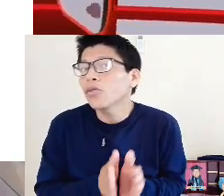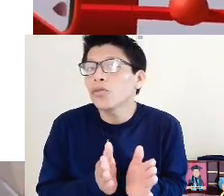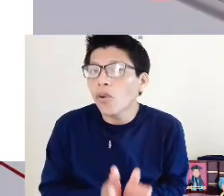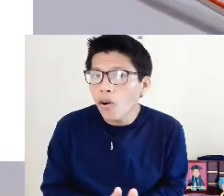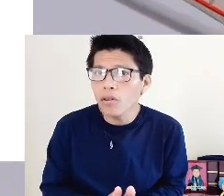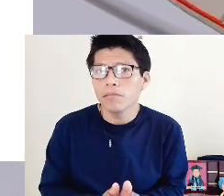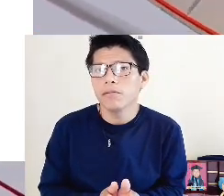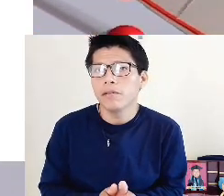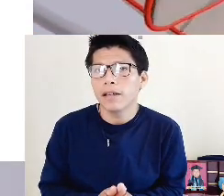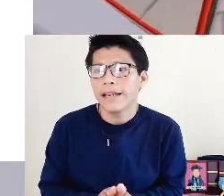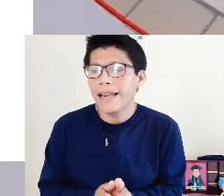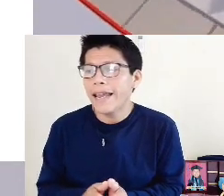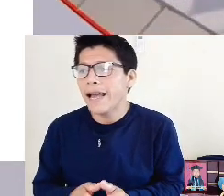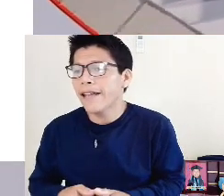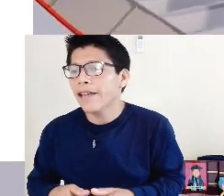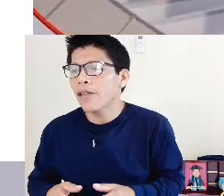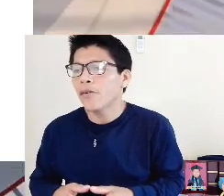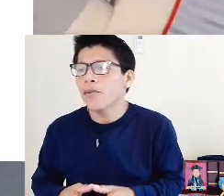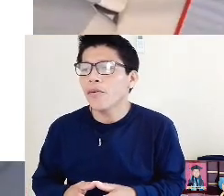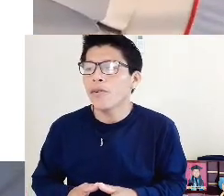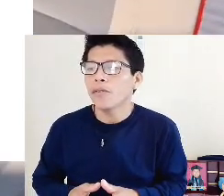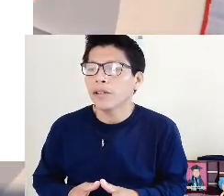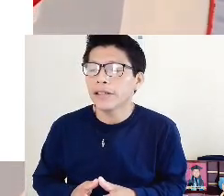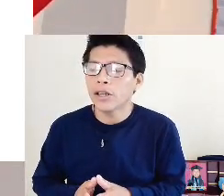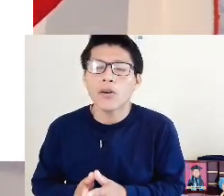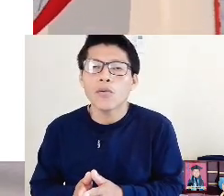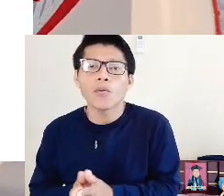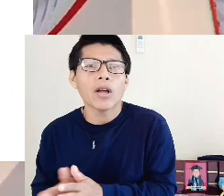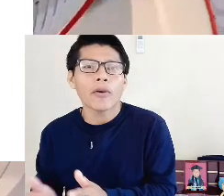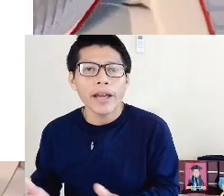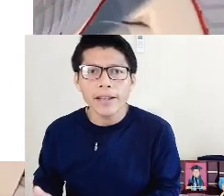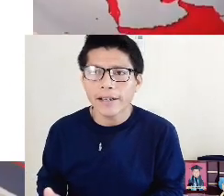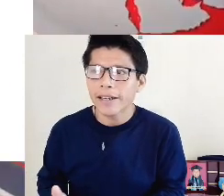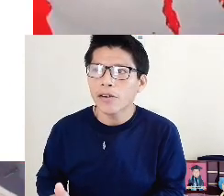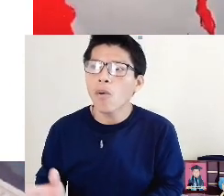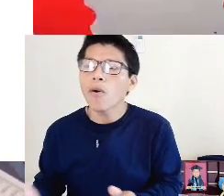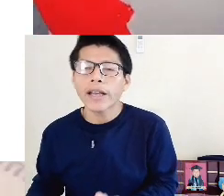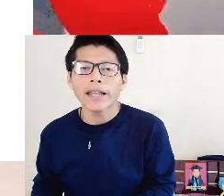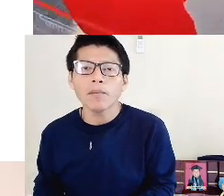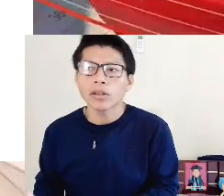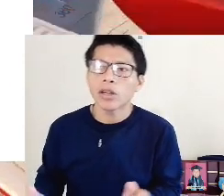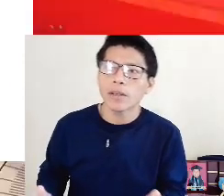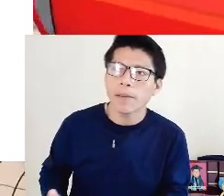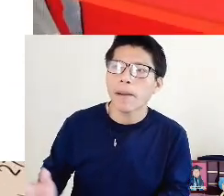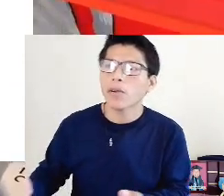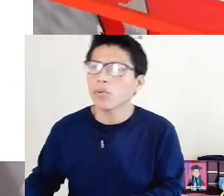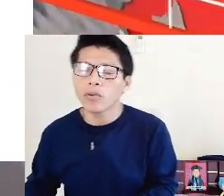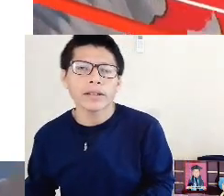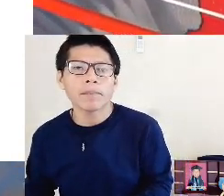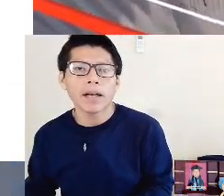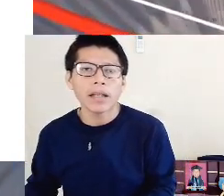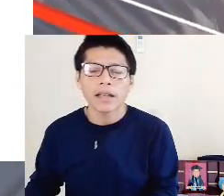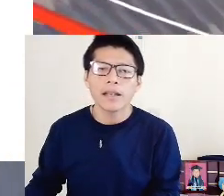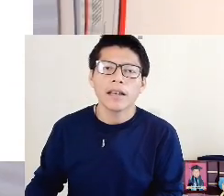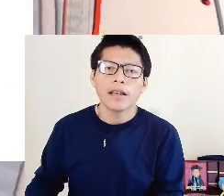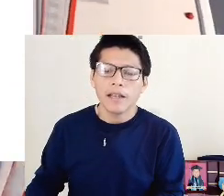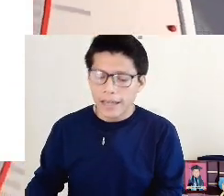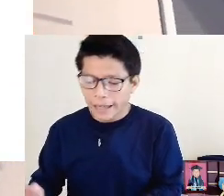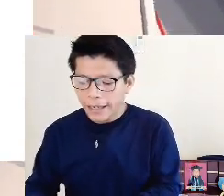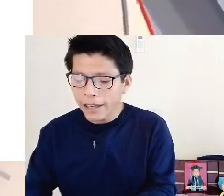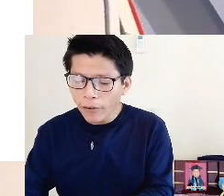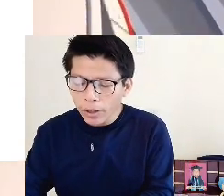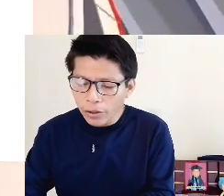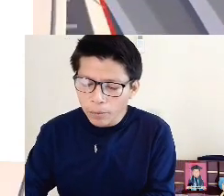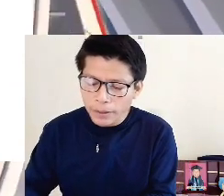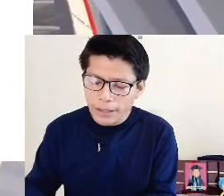Aguilar no le ha dado este una ojeada cómo quedamos si lo vas a pagar o no lo vas a pagar